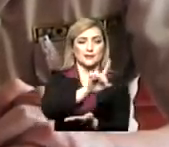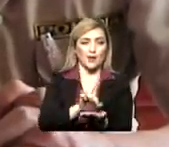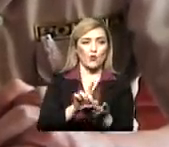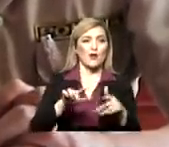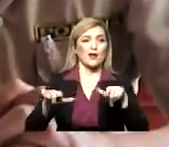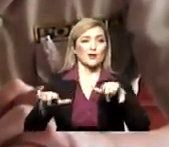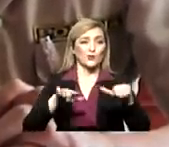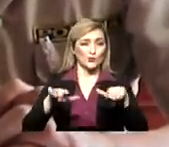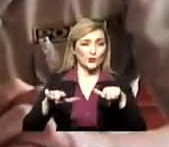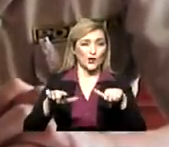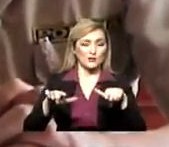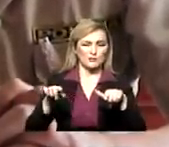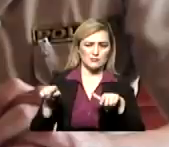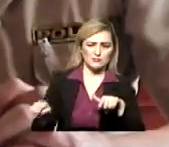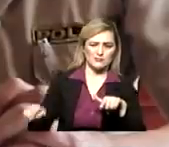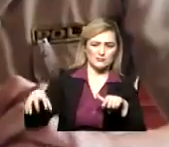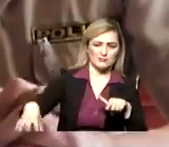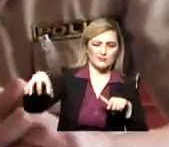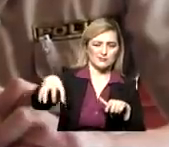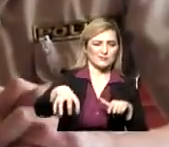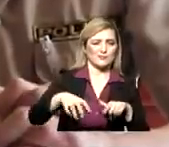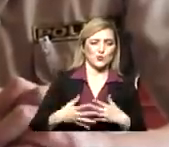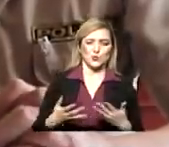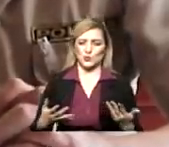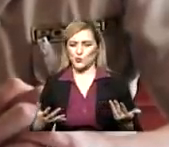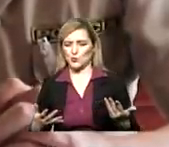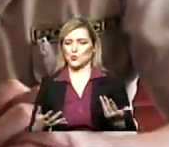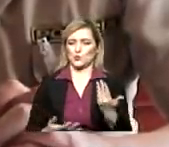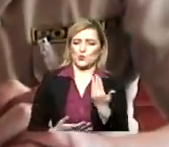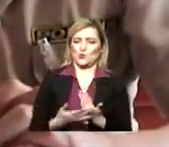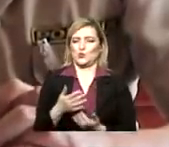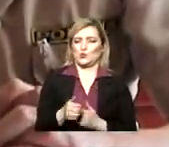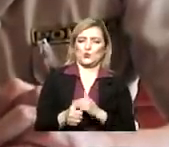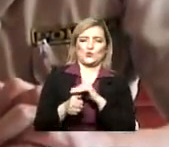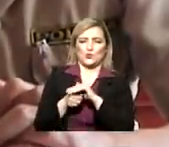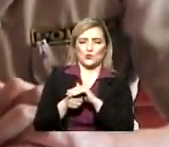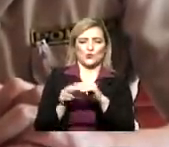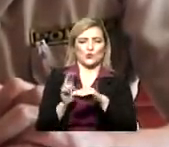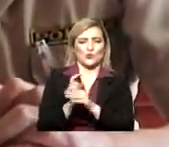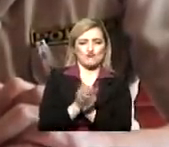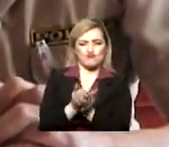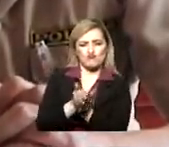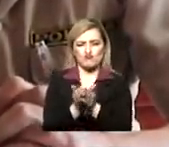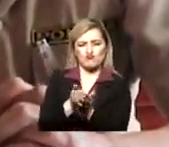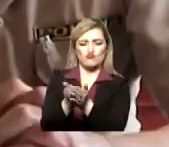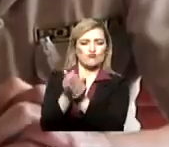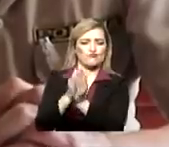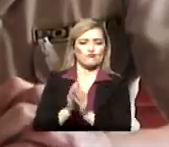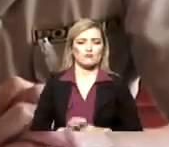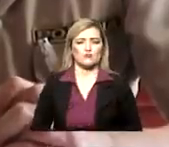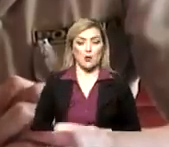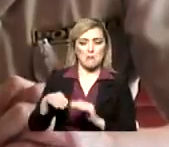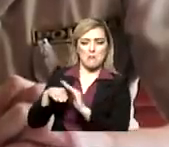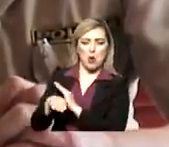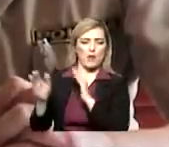su ubicación geográfica y topográfica proporcionaban las facilidades para ser utilizadas como lugares de